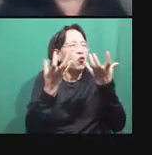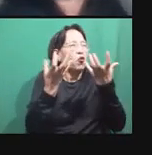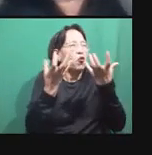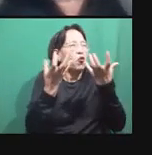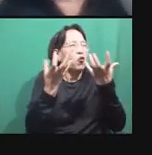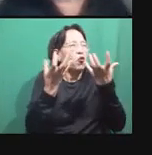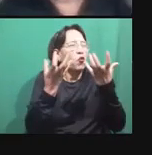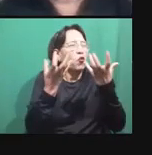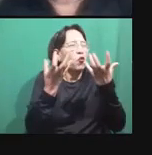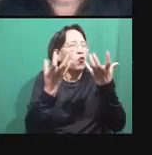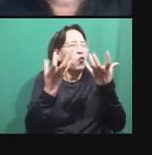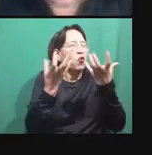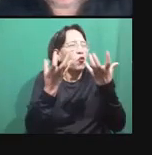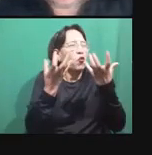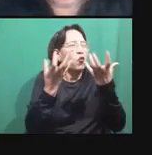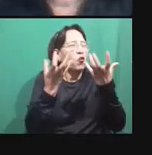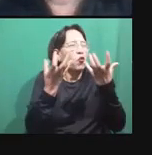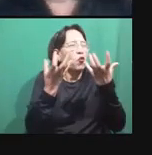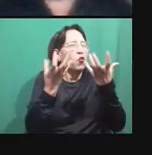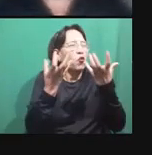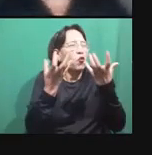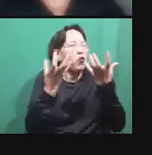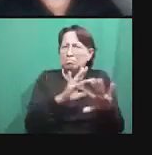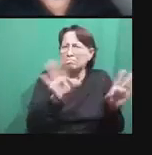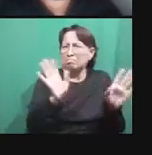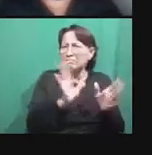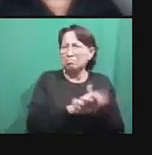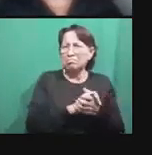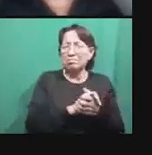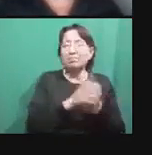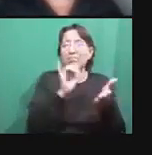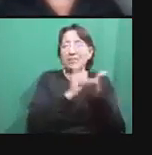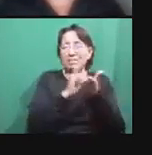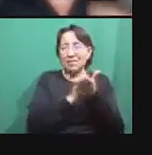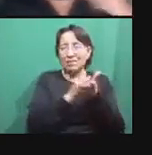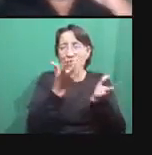con la ciudad. Lo mismo pasa